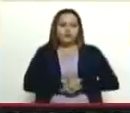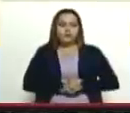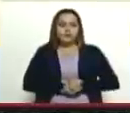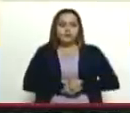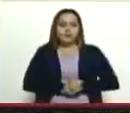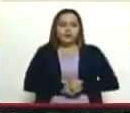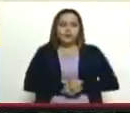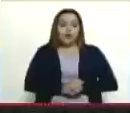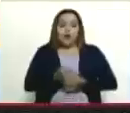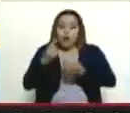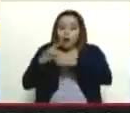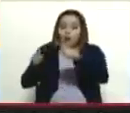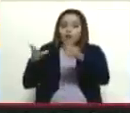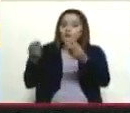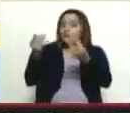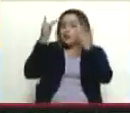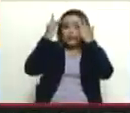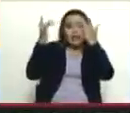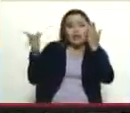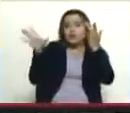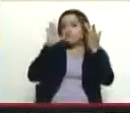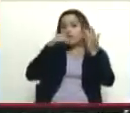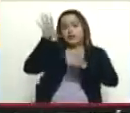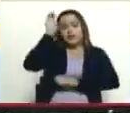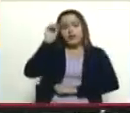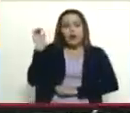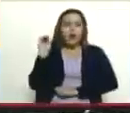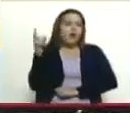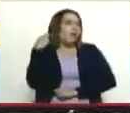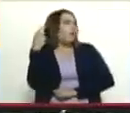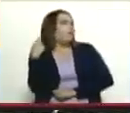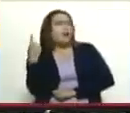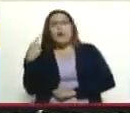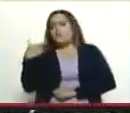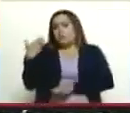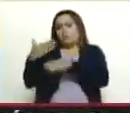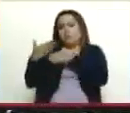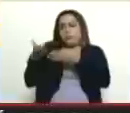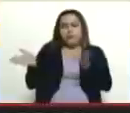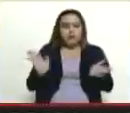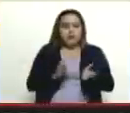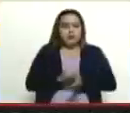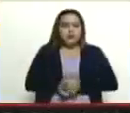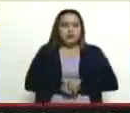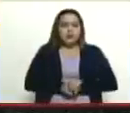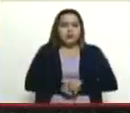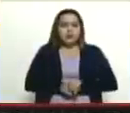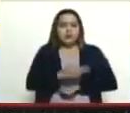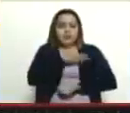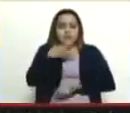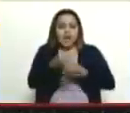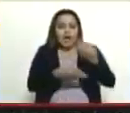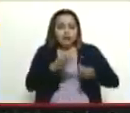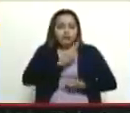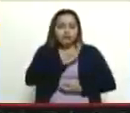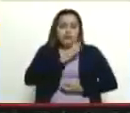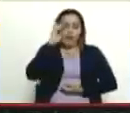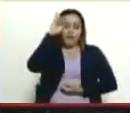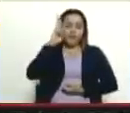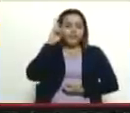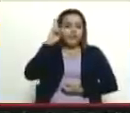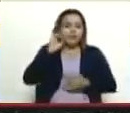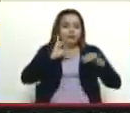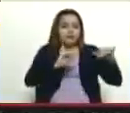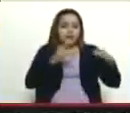muy inteligentes y parece que no lo entienden o se hacen los locos. Y prefieren hacer sus análisis desde